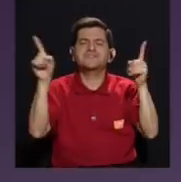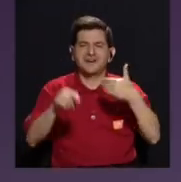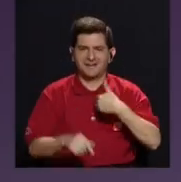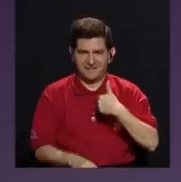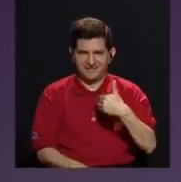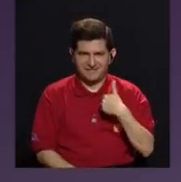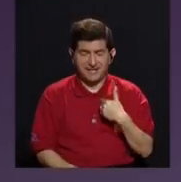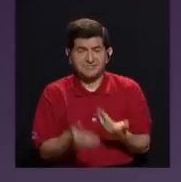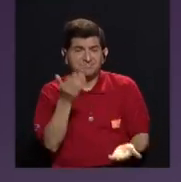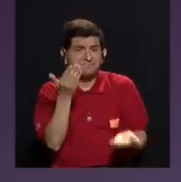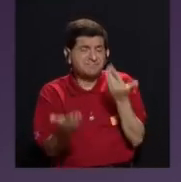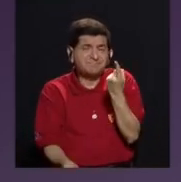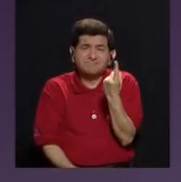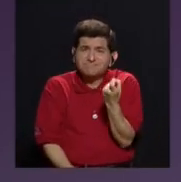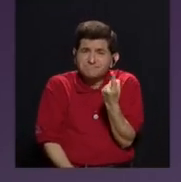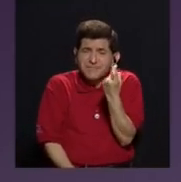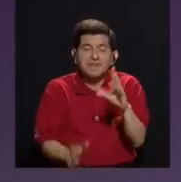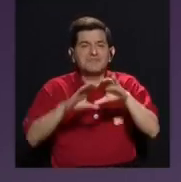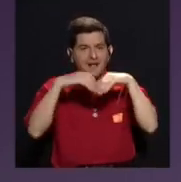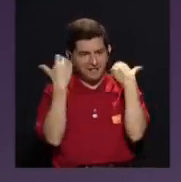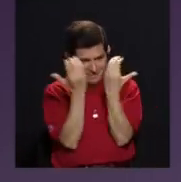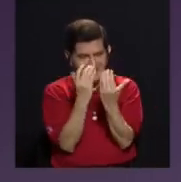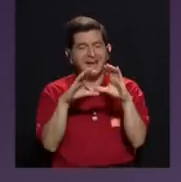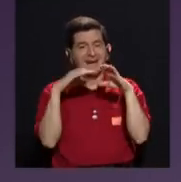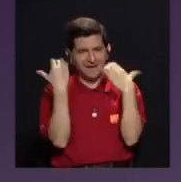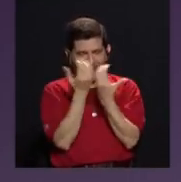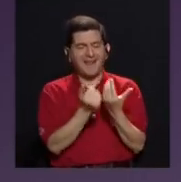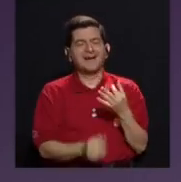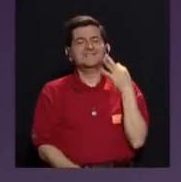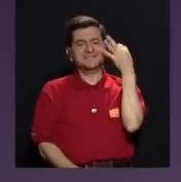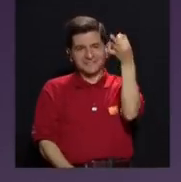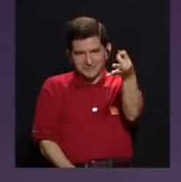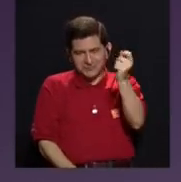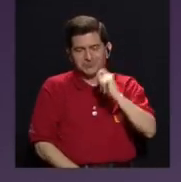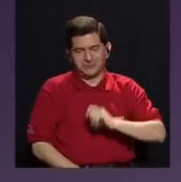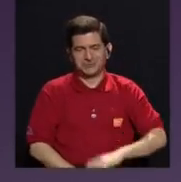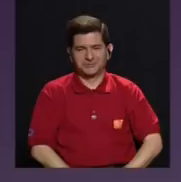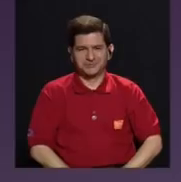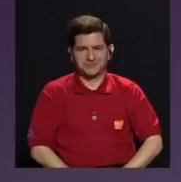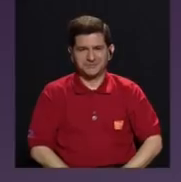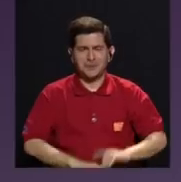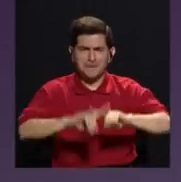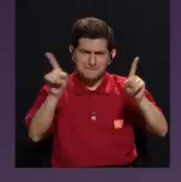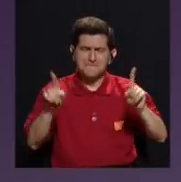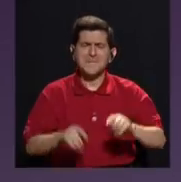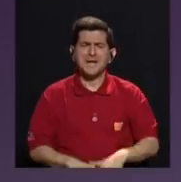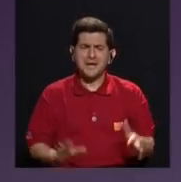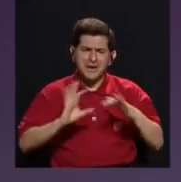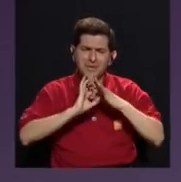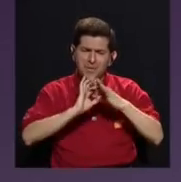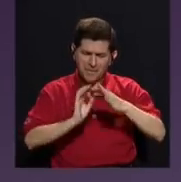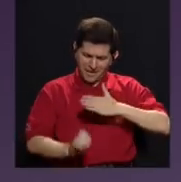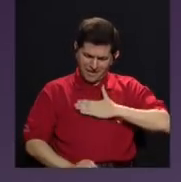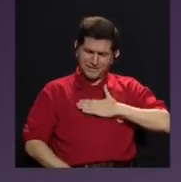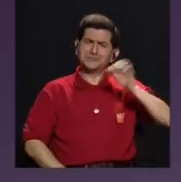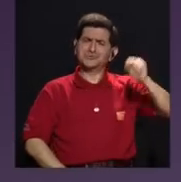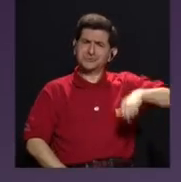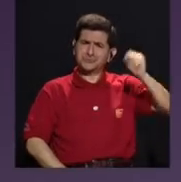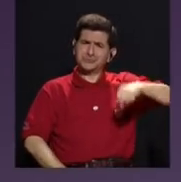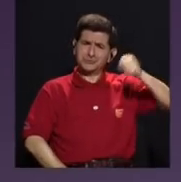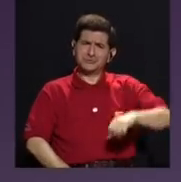todavía me faltan muchas clases por tomar pero tiene mucho que ver conmigo porque es